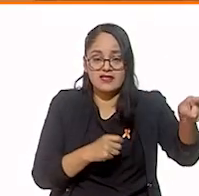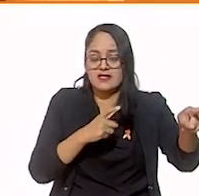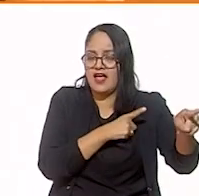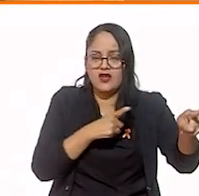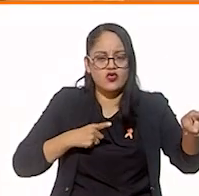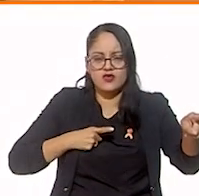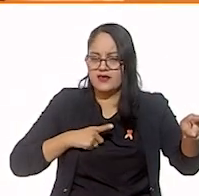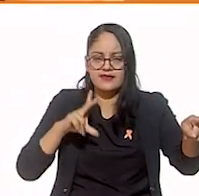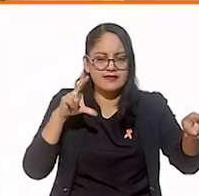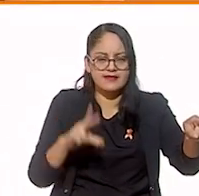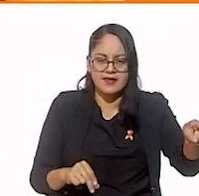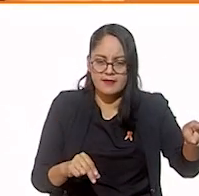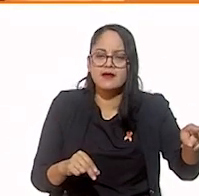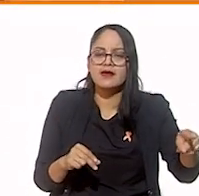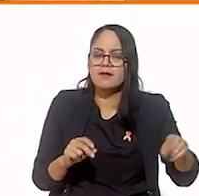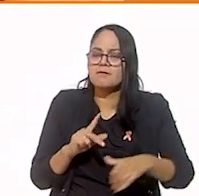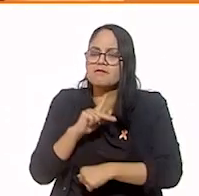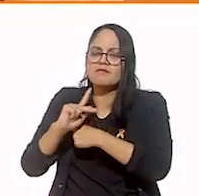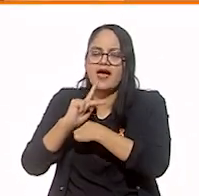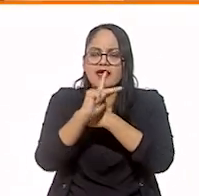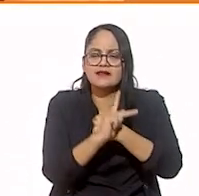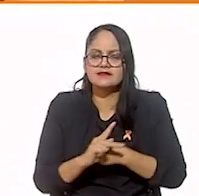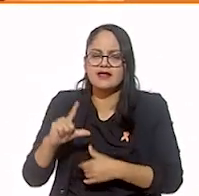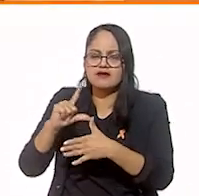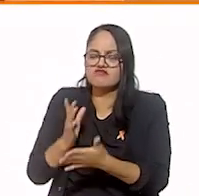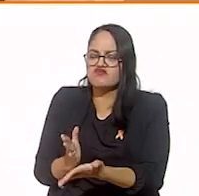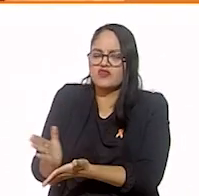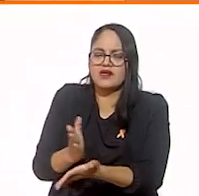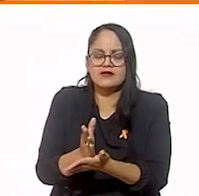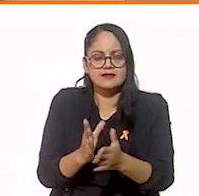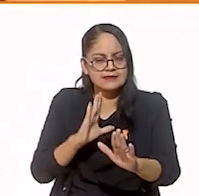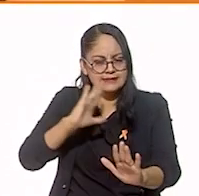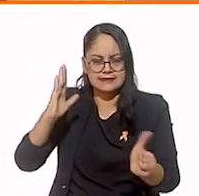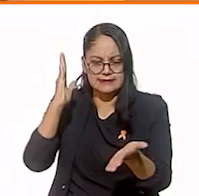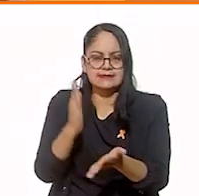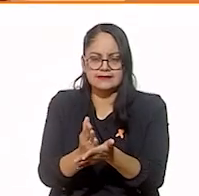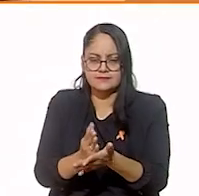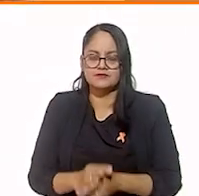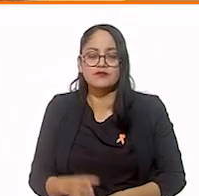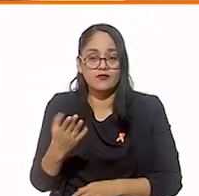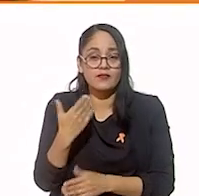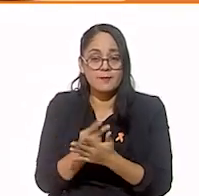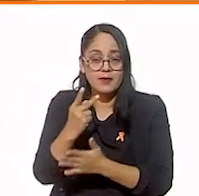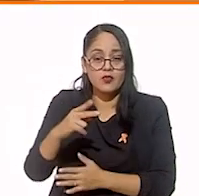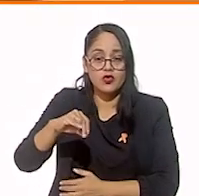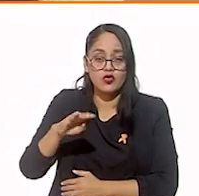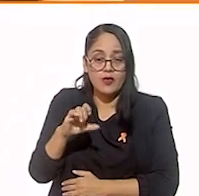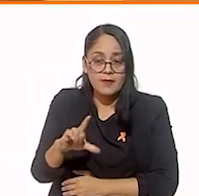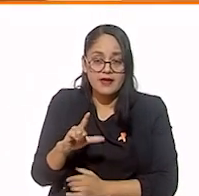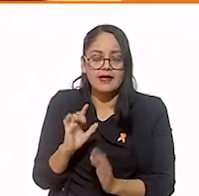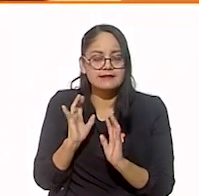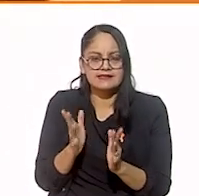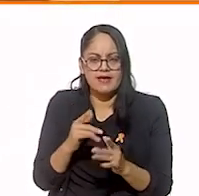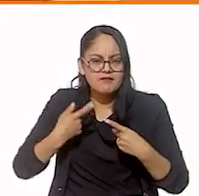estar interviniendo en naciones de Latinoamérica. Entonces, tú decías hace un momento, pues el Premio Nobel ha perdido